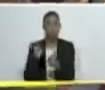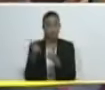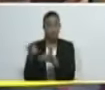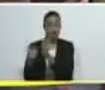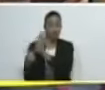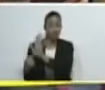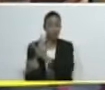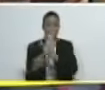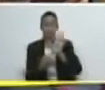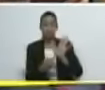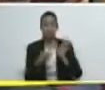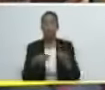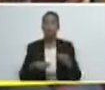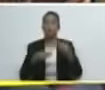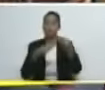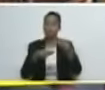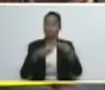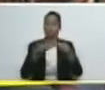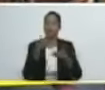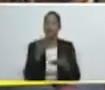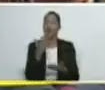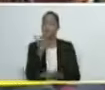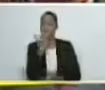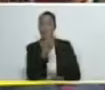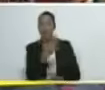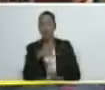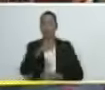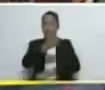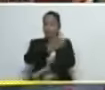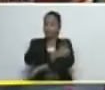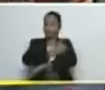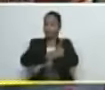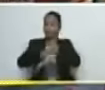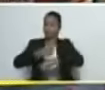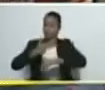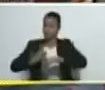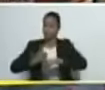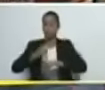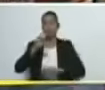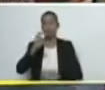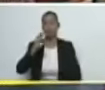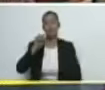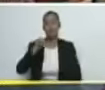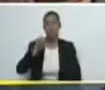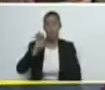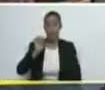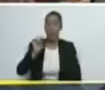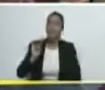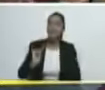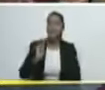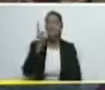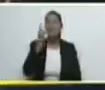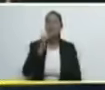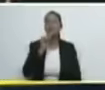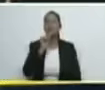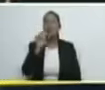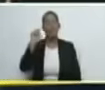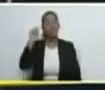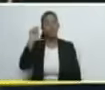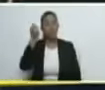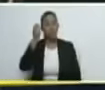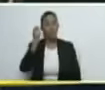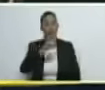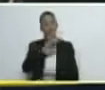Postulación ante la Junta Nacional Electoral por parte del diputado y primer vicepresidente de